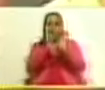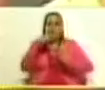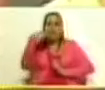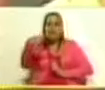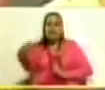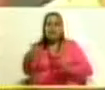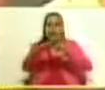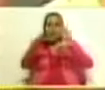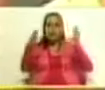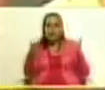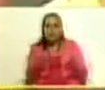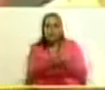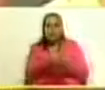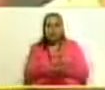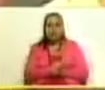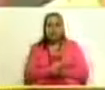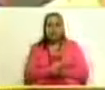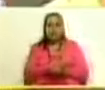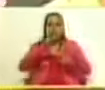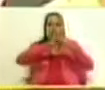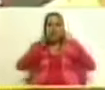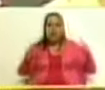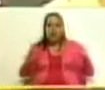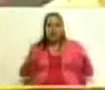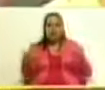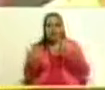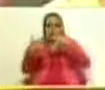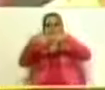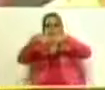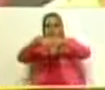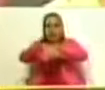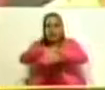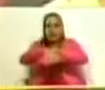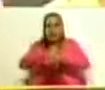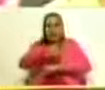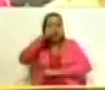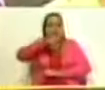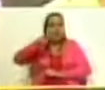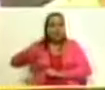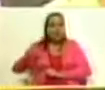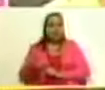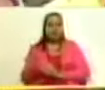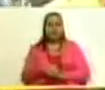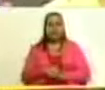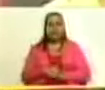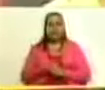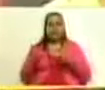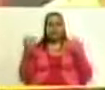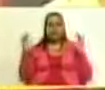mundial, la geopolítica de paz e integración de los pueblos.